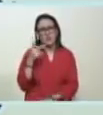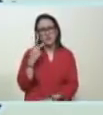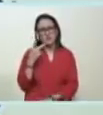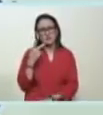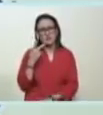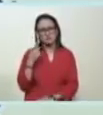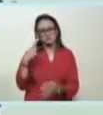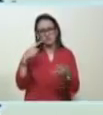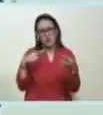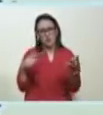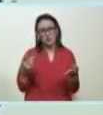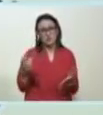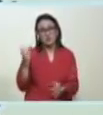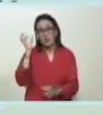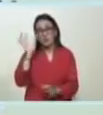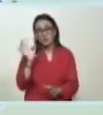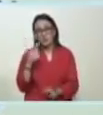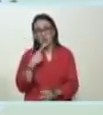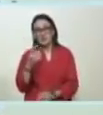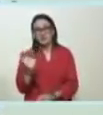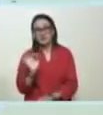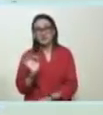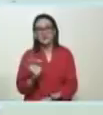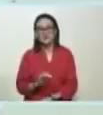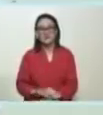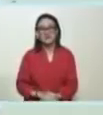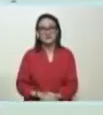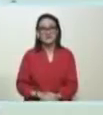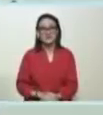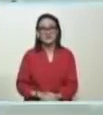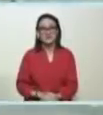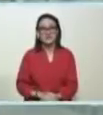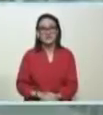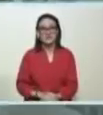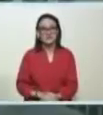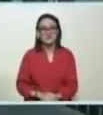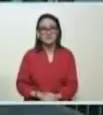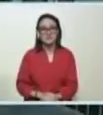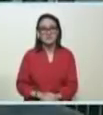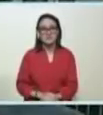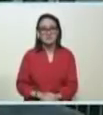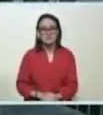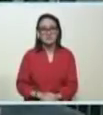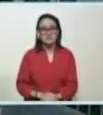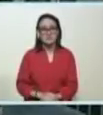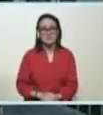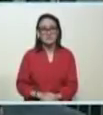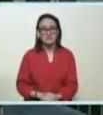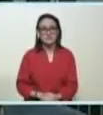entre otros intelectuales, no se molesten los demás si no los nombro, Eduardo Murachí, Piñate,